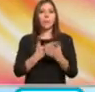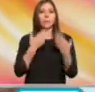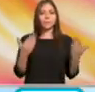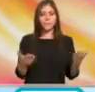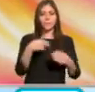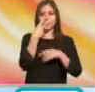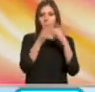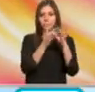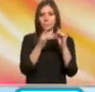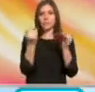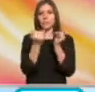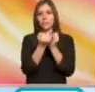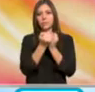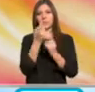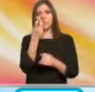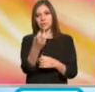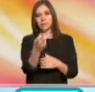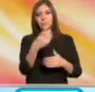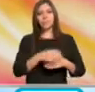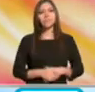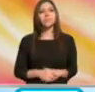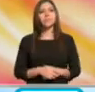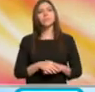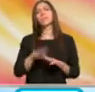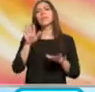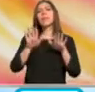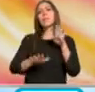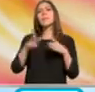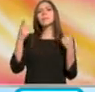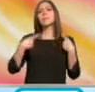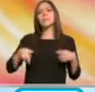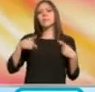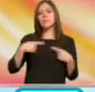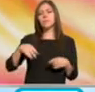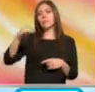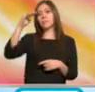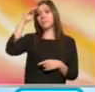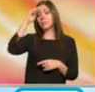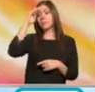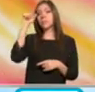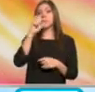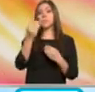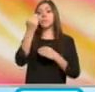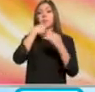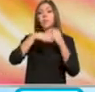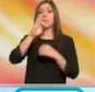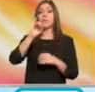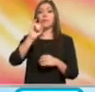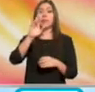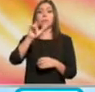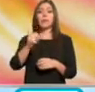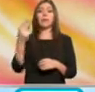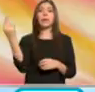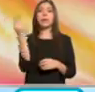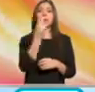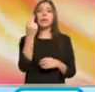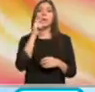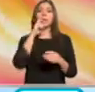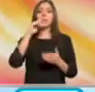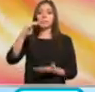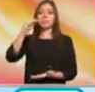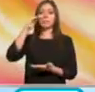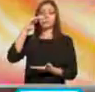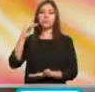me gustaría también abordar un poco eso. Muchas veces se tiene la idea de que para que consumamos fibra tenemos que recurrir a esos cereales